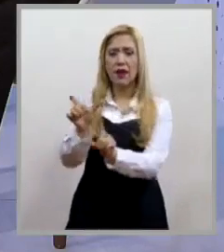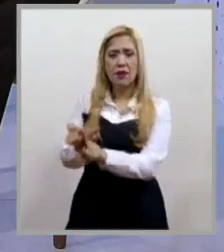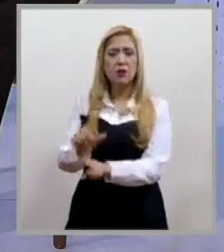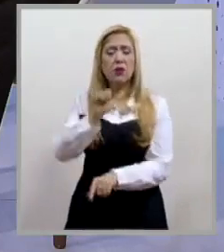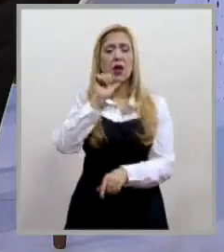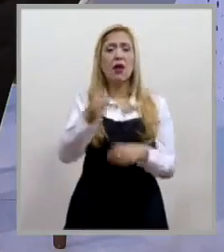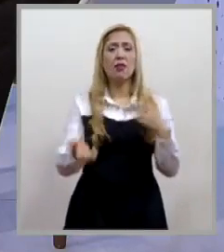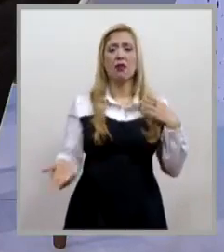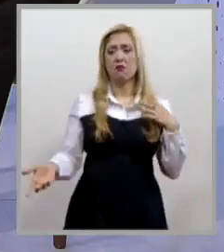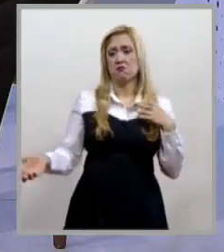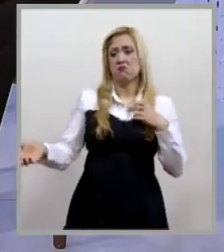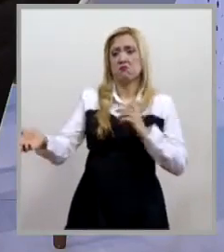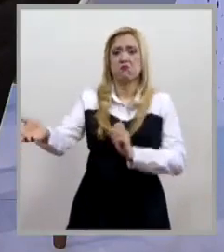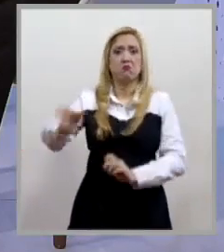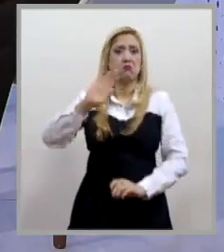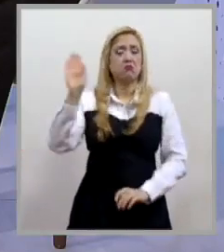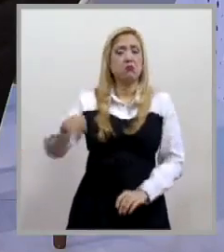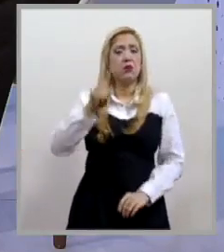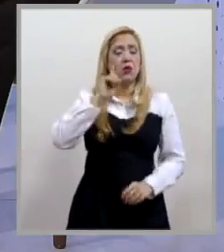pero también